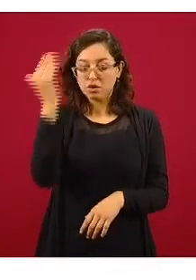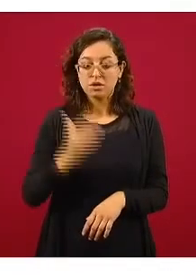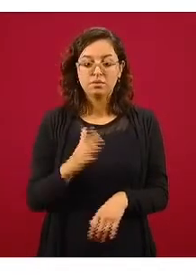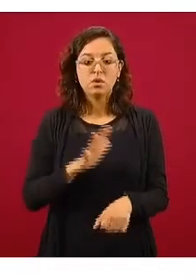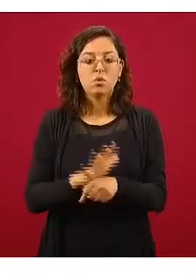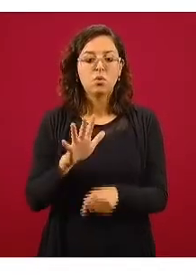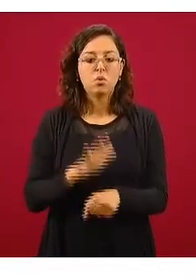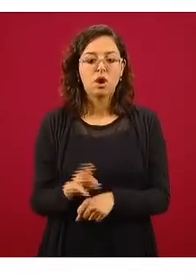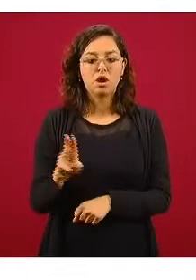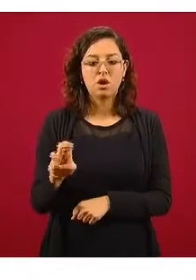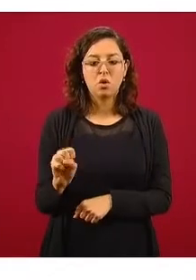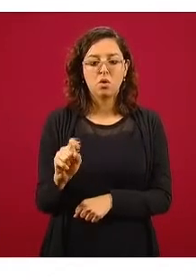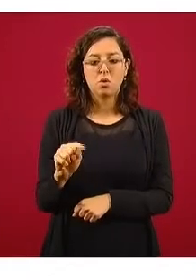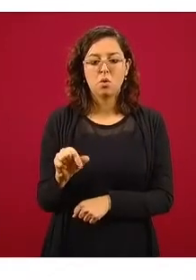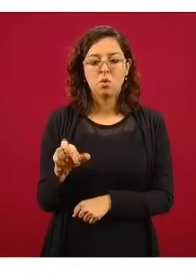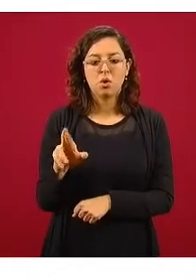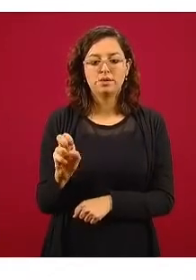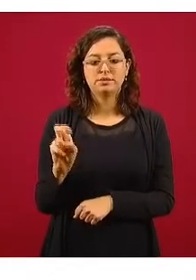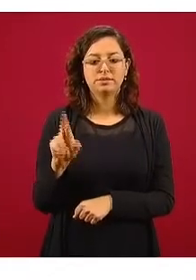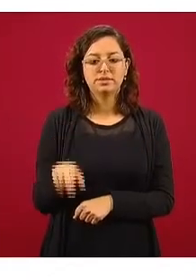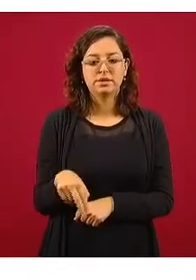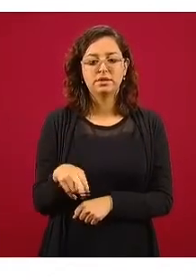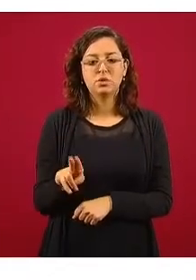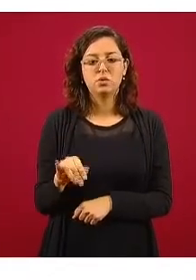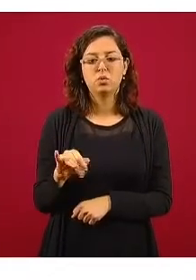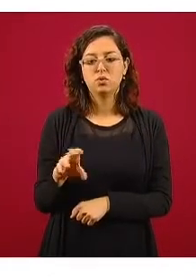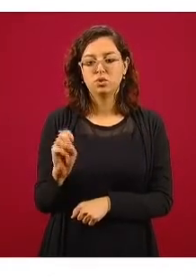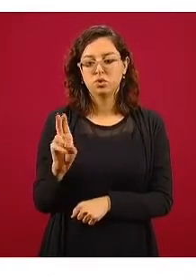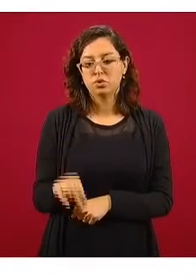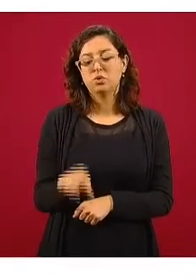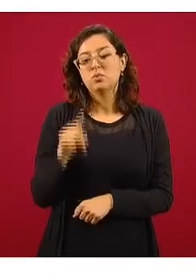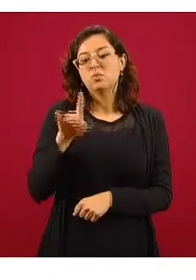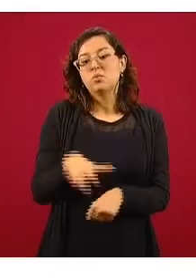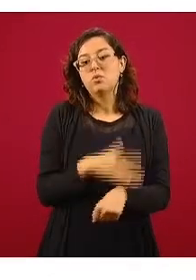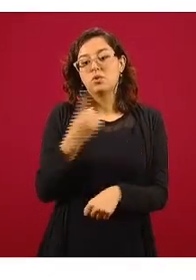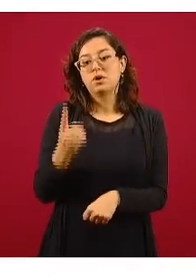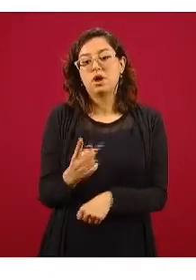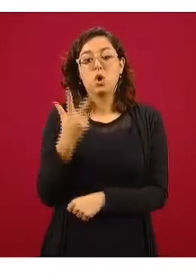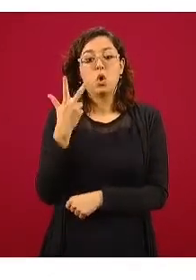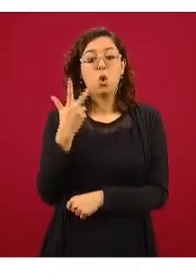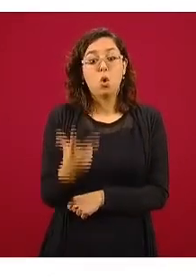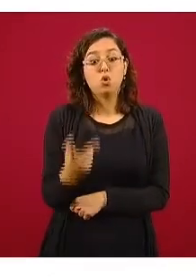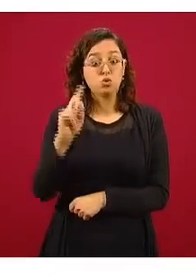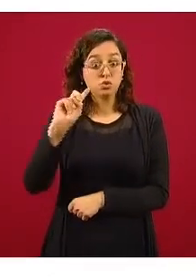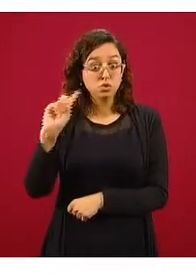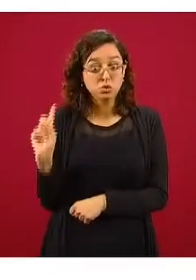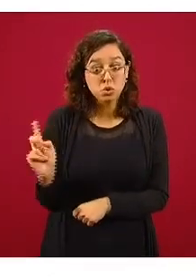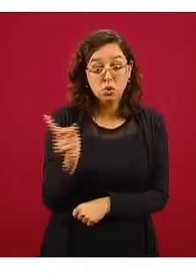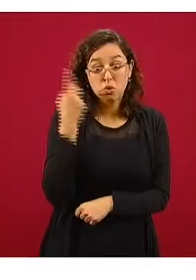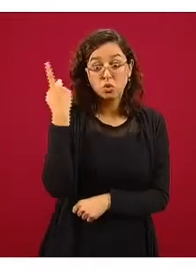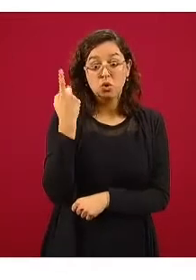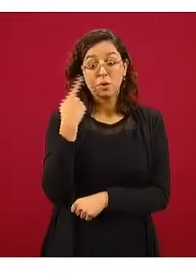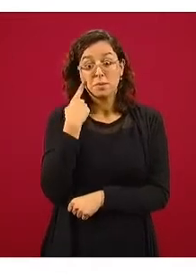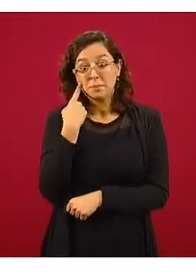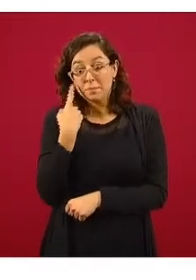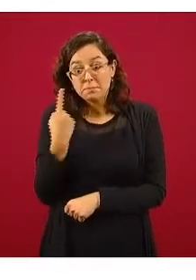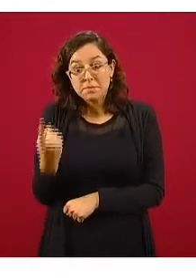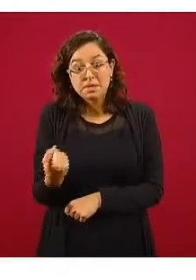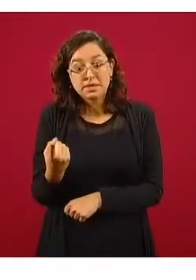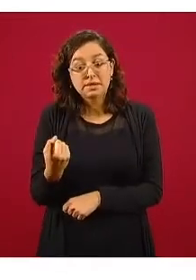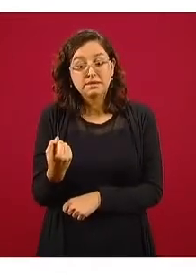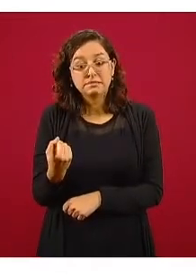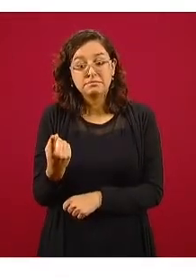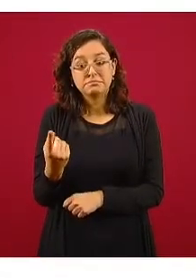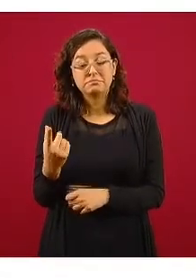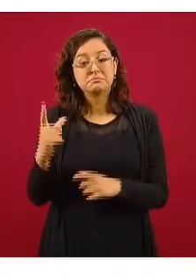qué? Porque está cobrando 8 dólares de comisión por el envío en efectivo y vean lo bajo de su